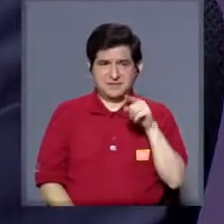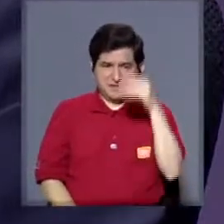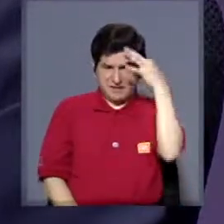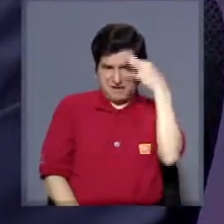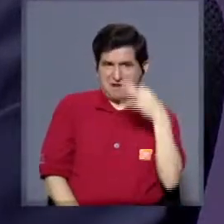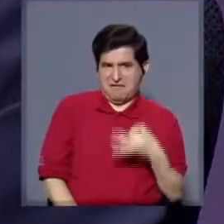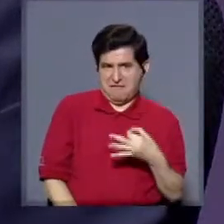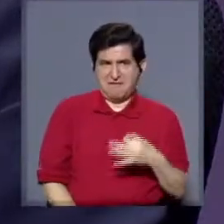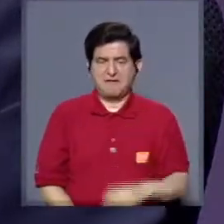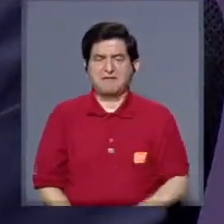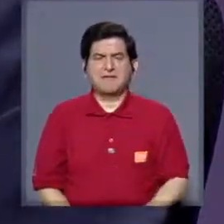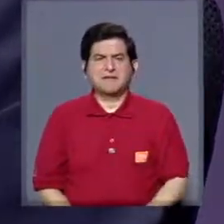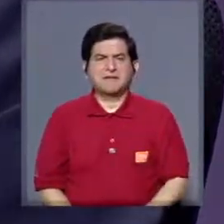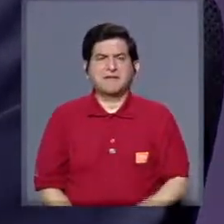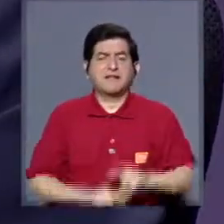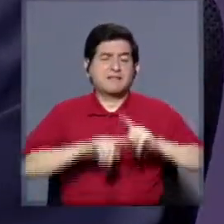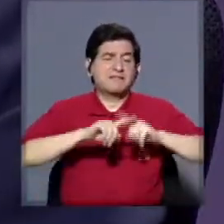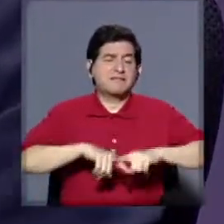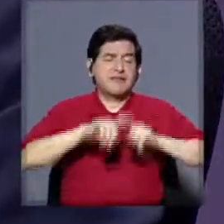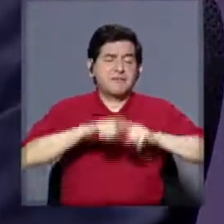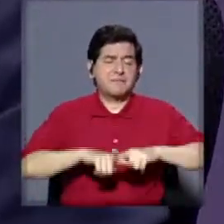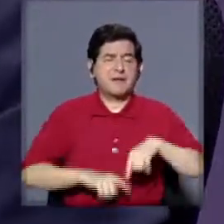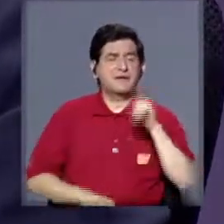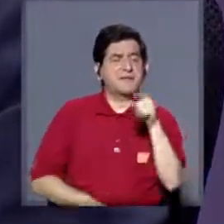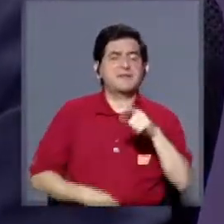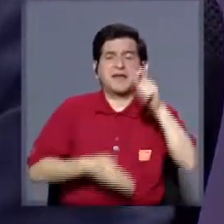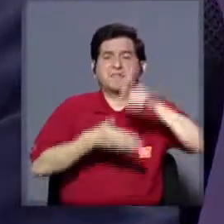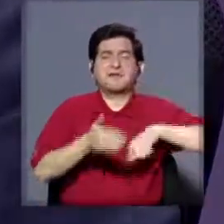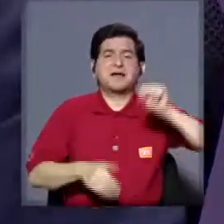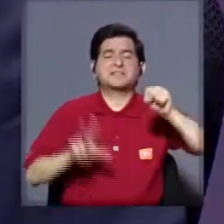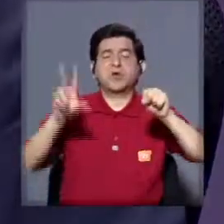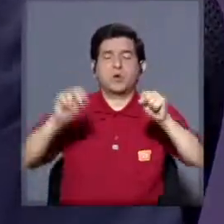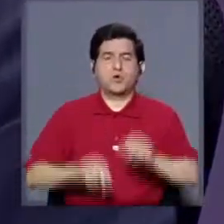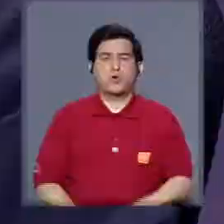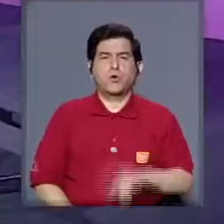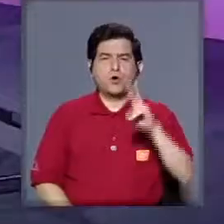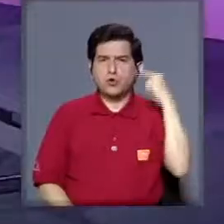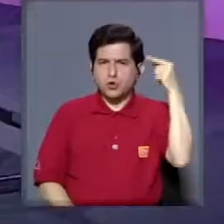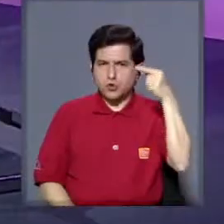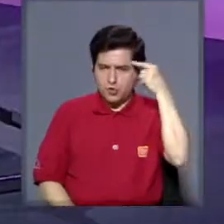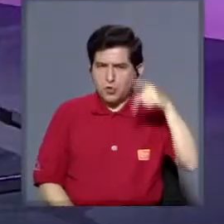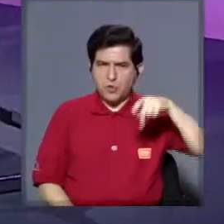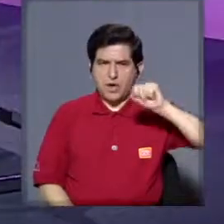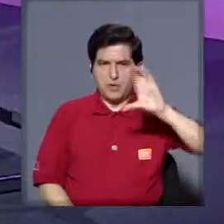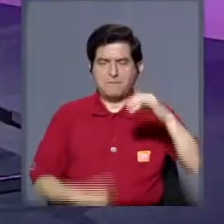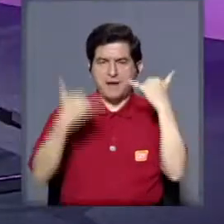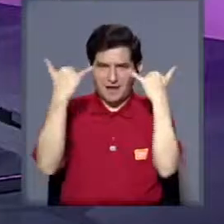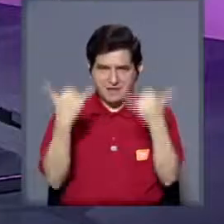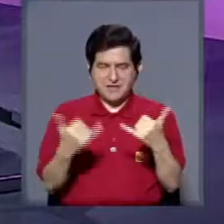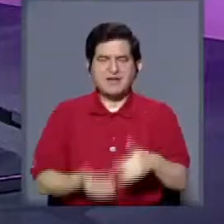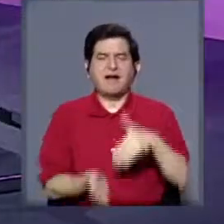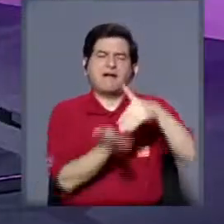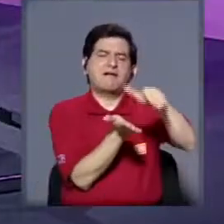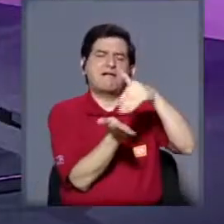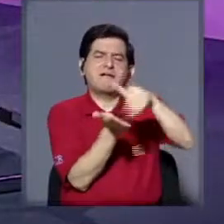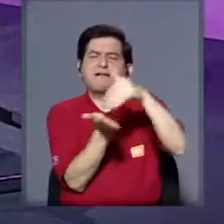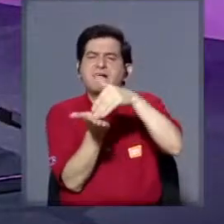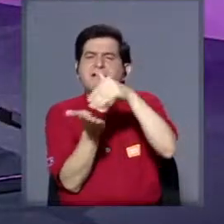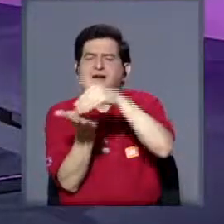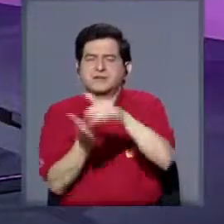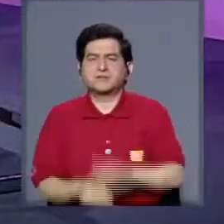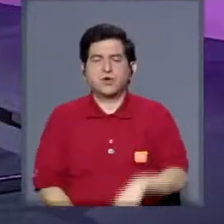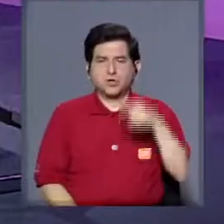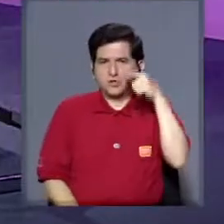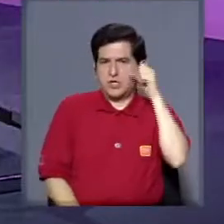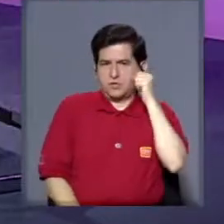considera que depende de él cuando se firme y cuando ya son dos gobiernos del pac que dan excusas de don